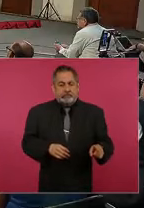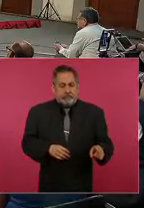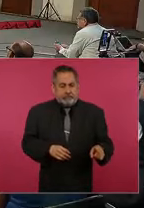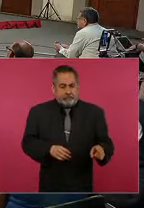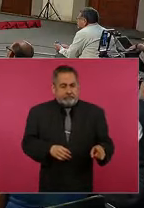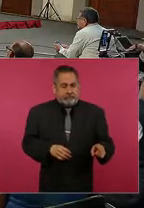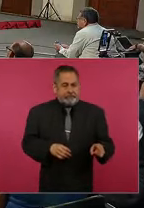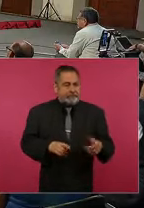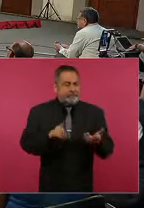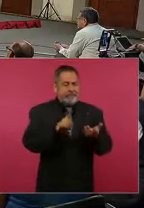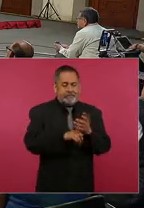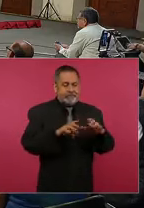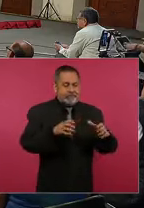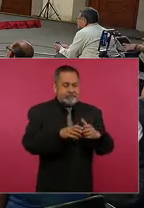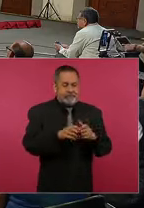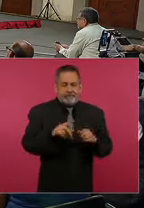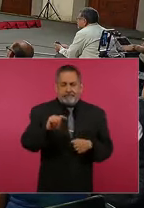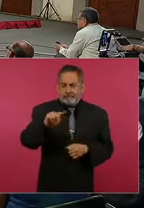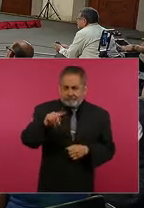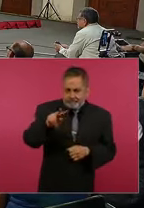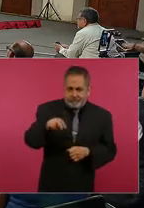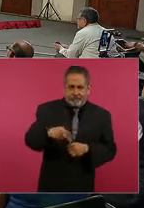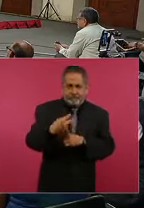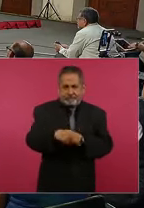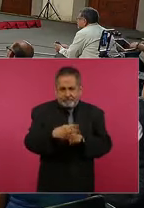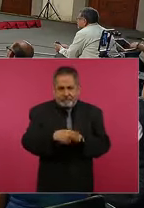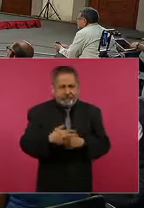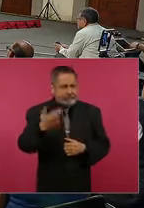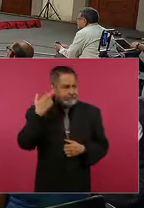los sistemas de radio, de televisión,